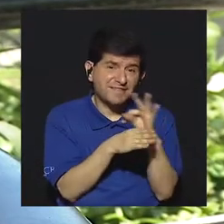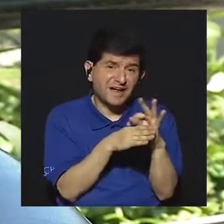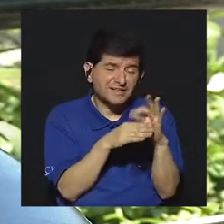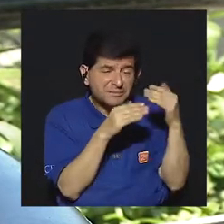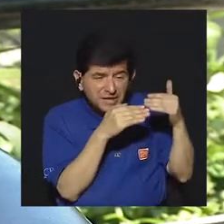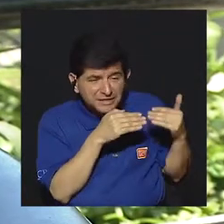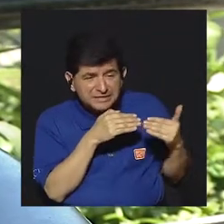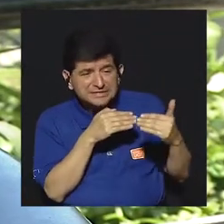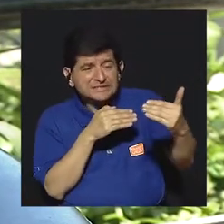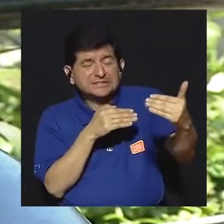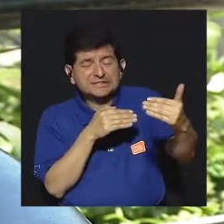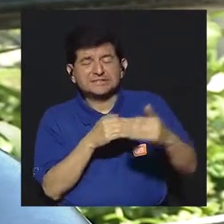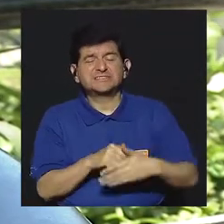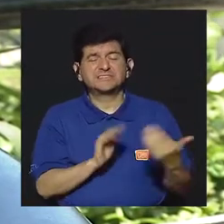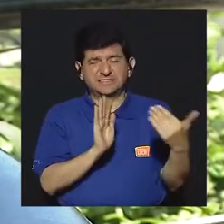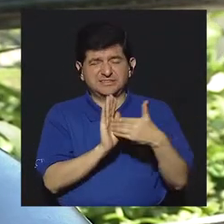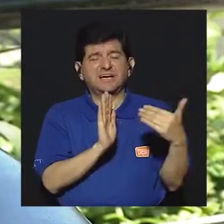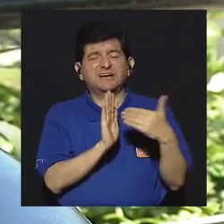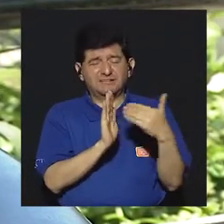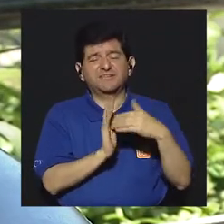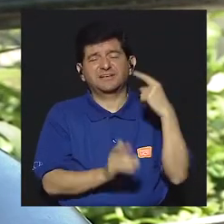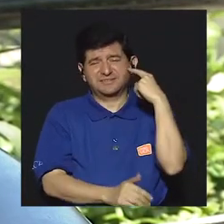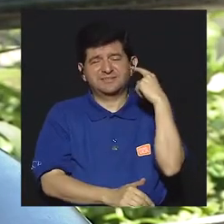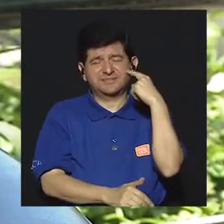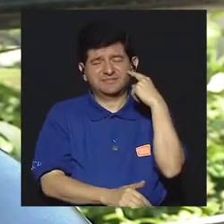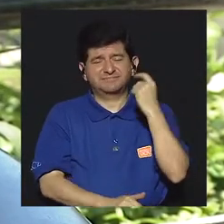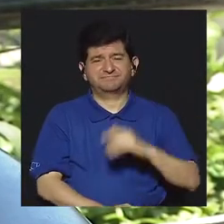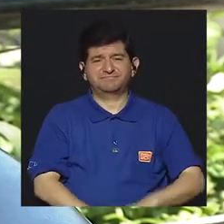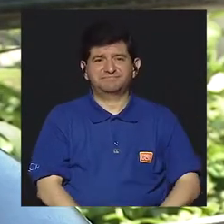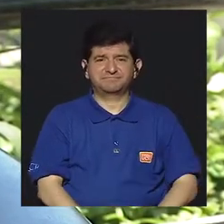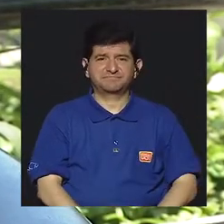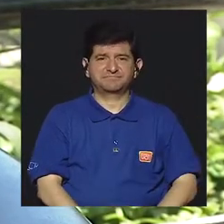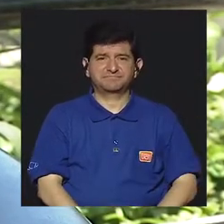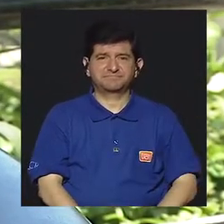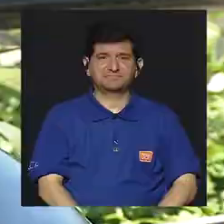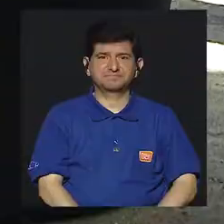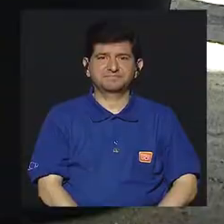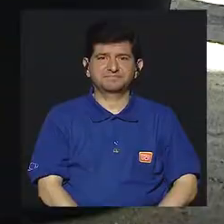tratamientos extensivos, pues ese sí llega a dañar un poco más la audición.